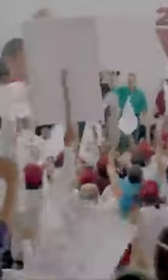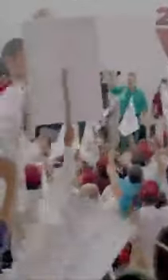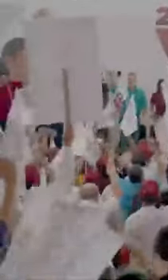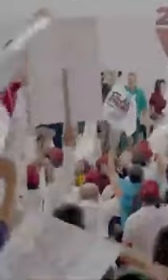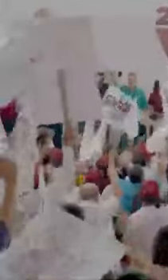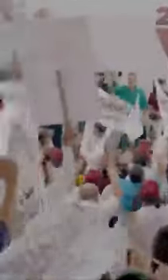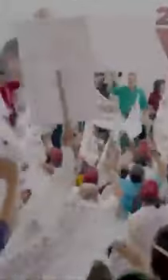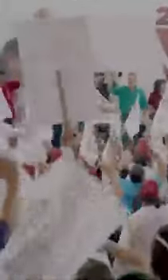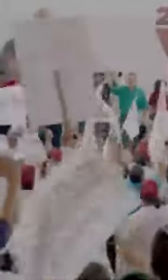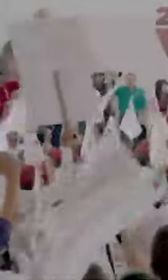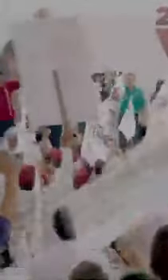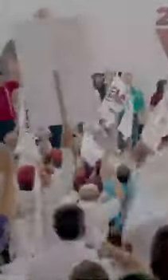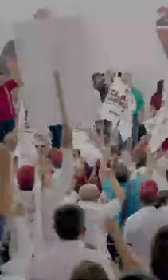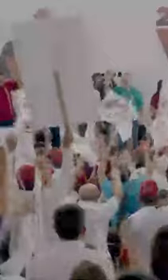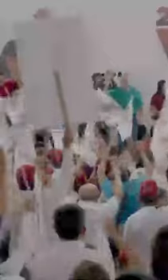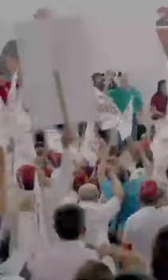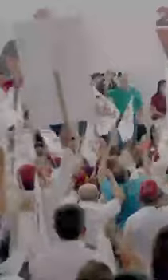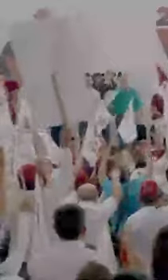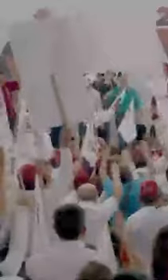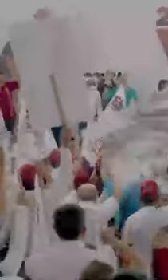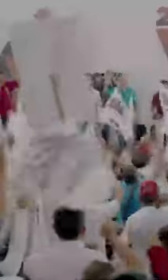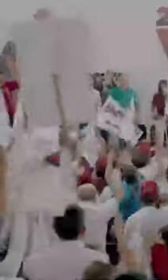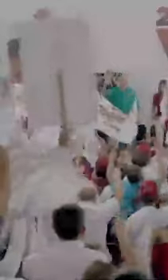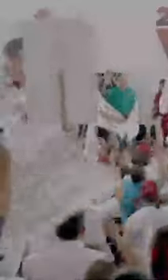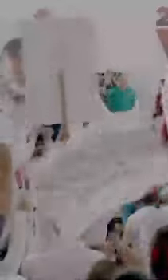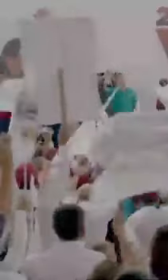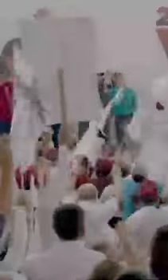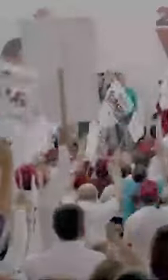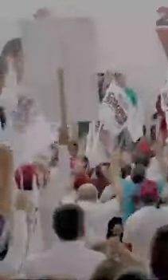Toma la palabra Mario Delgado. Nuestro